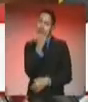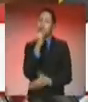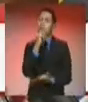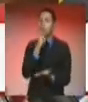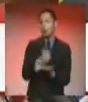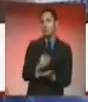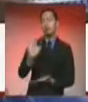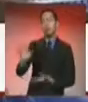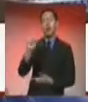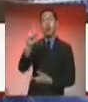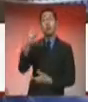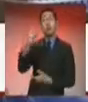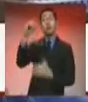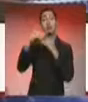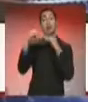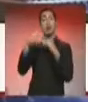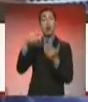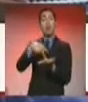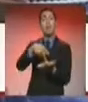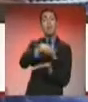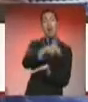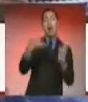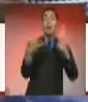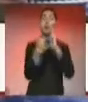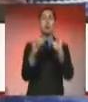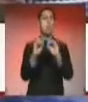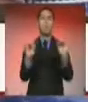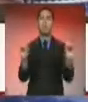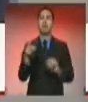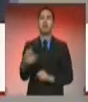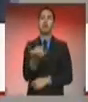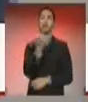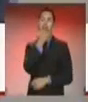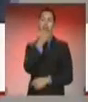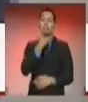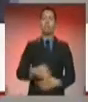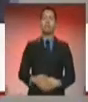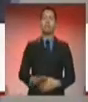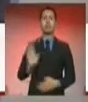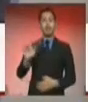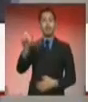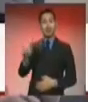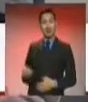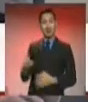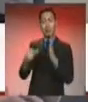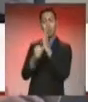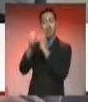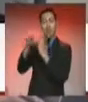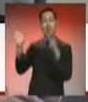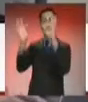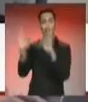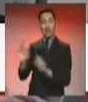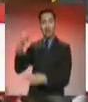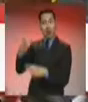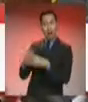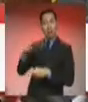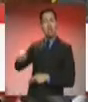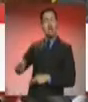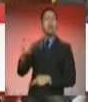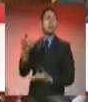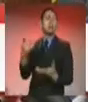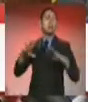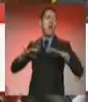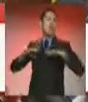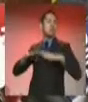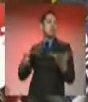ingresos de esos dineros. Según su abogado, Mosquera hizo esta consultoría mientras era ministro, pero en su tiempo libre. No existe